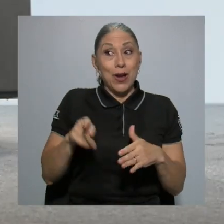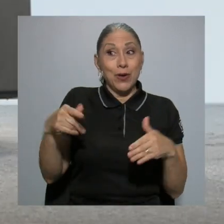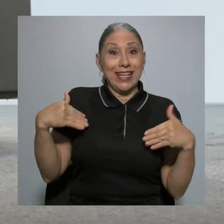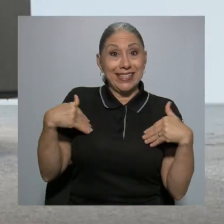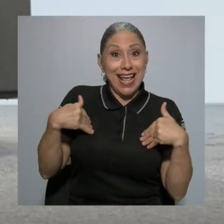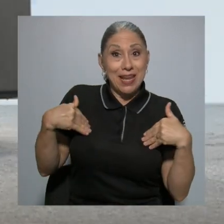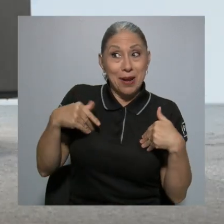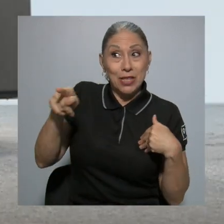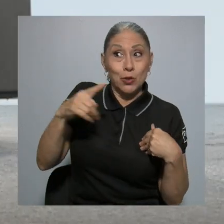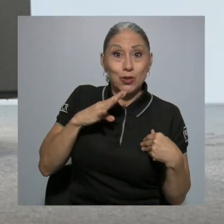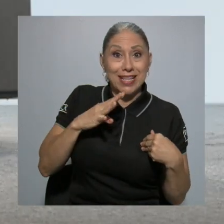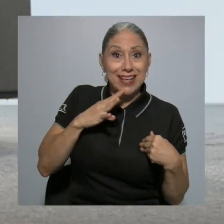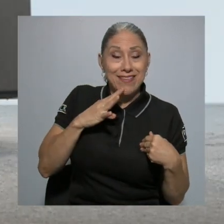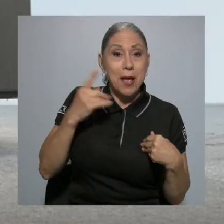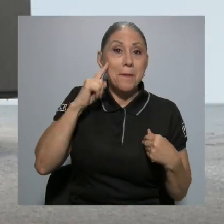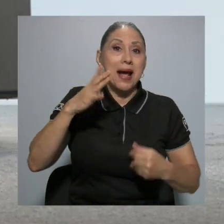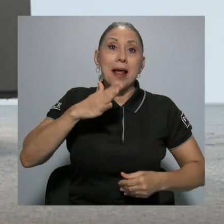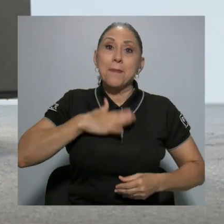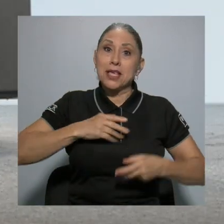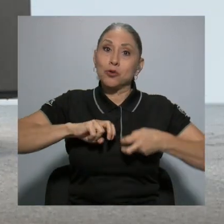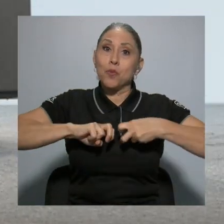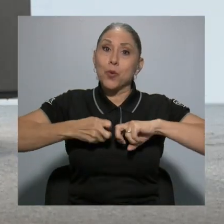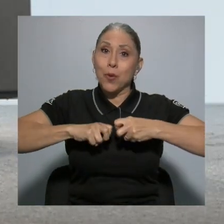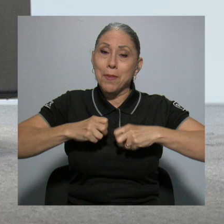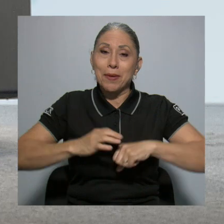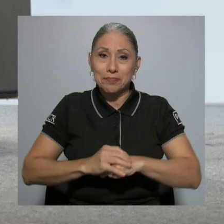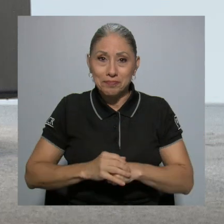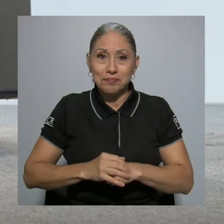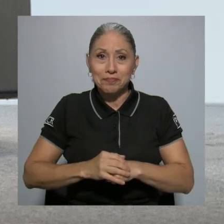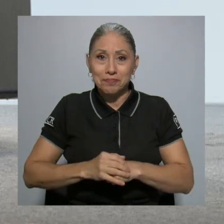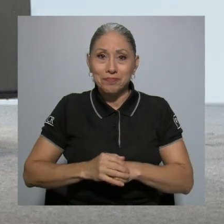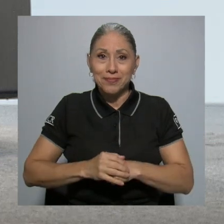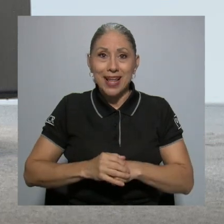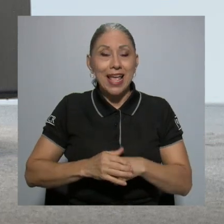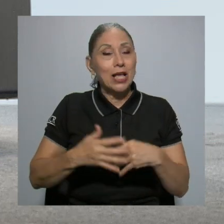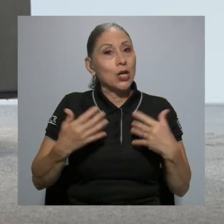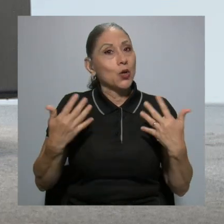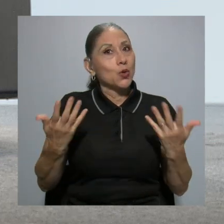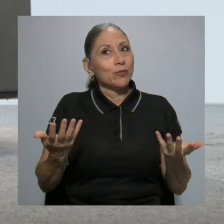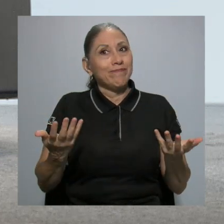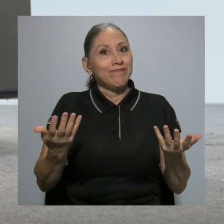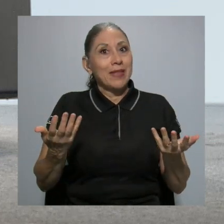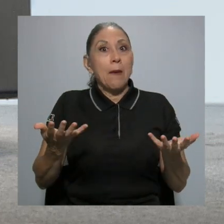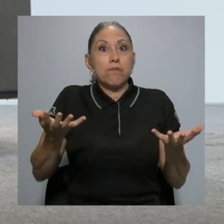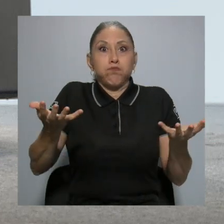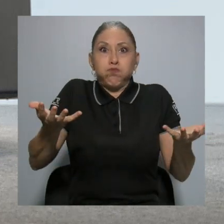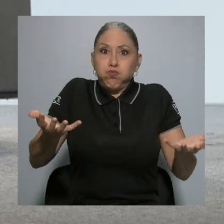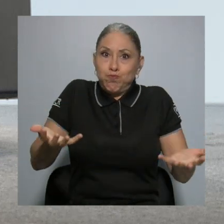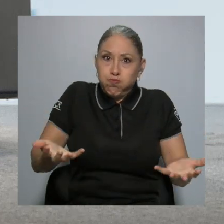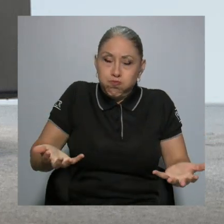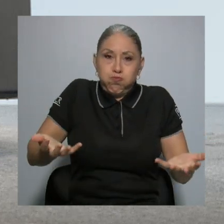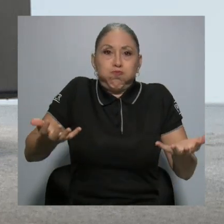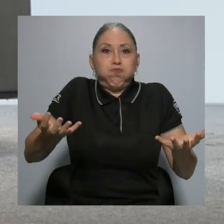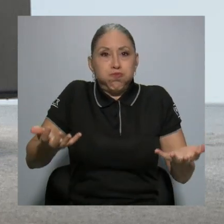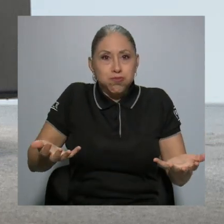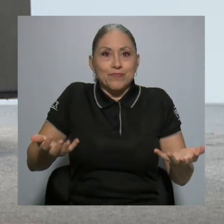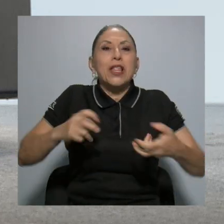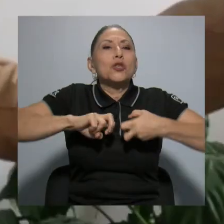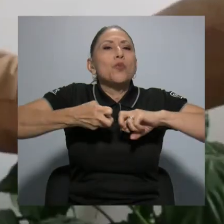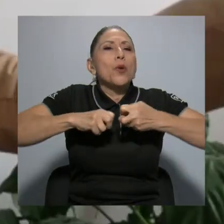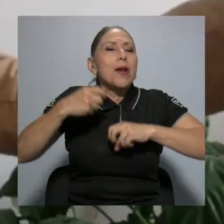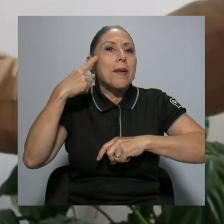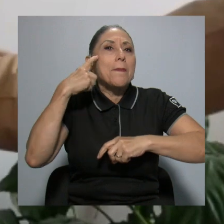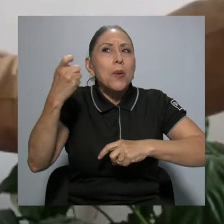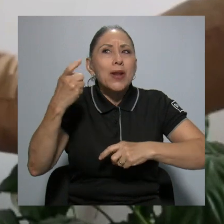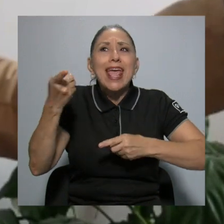Bueno, ese animalito al que tú te refieres para mí es un problema. De pesado es pesado, ¿no? Es un